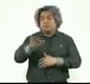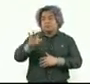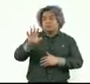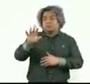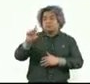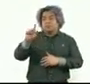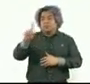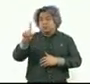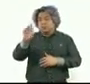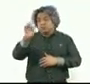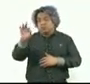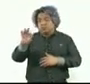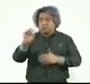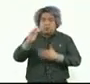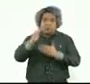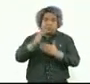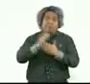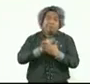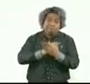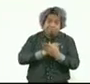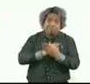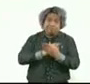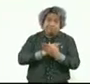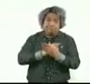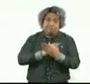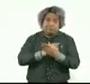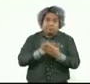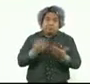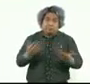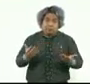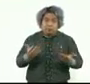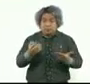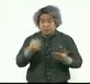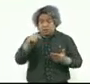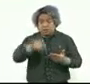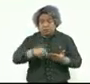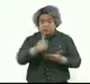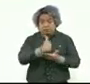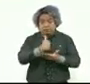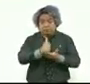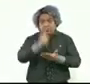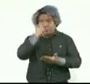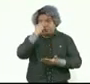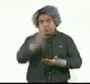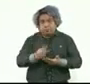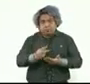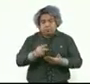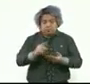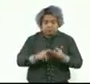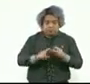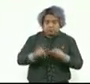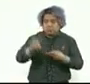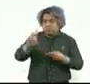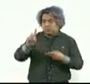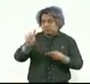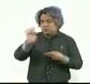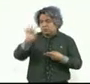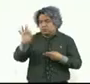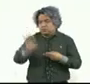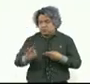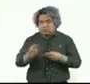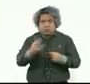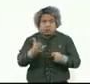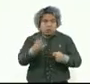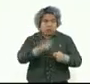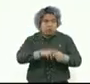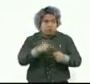51% menos de positivos a COVID en la ciudad, 30% menos de